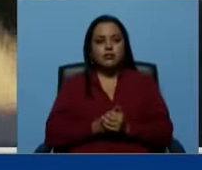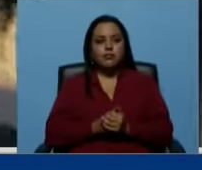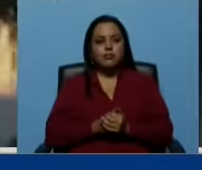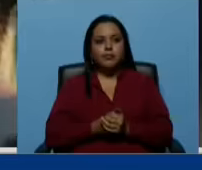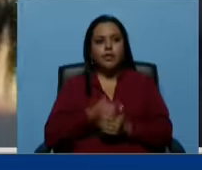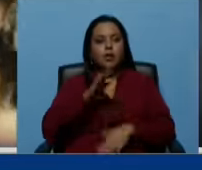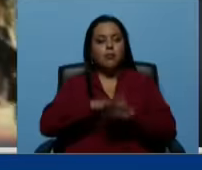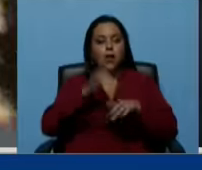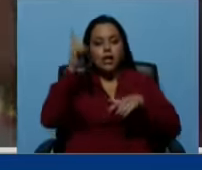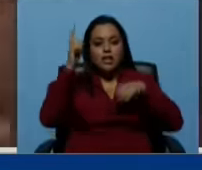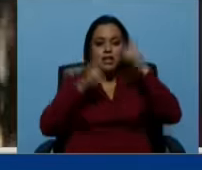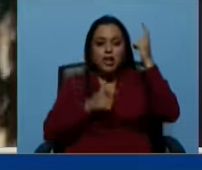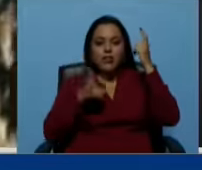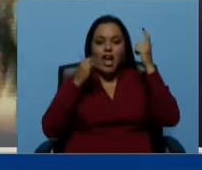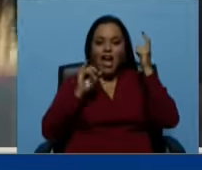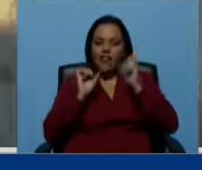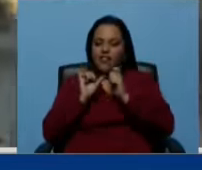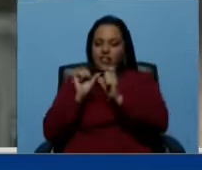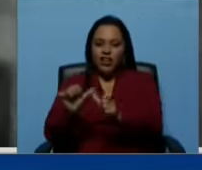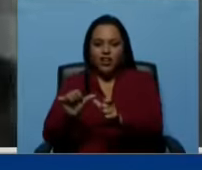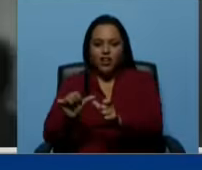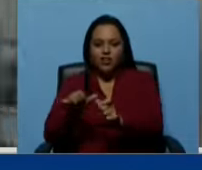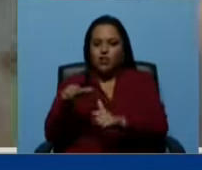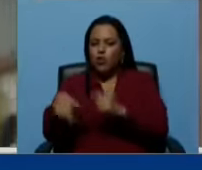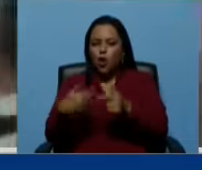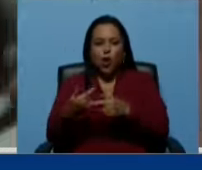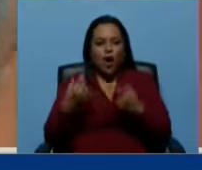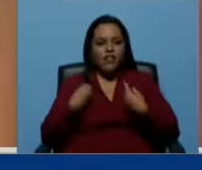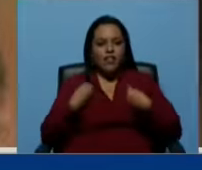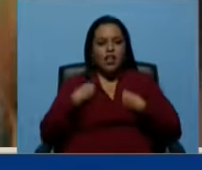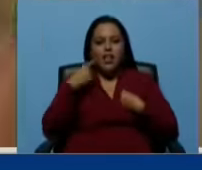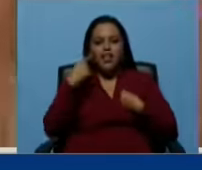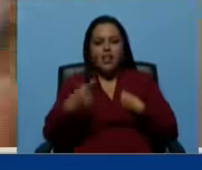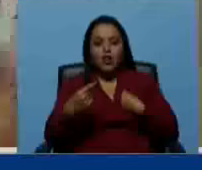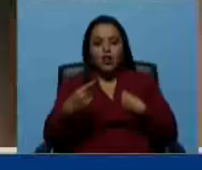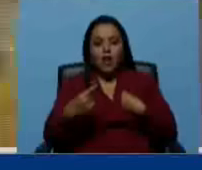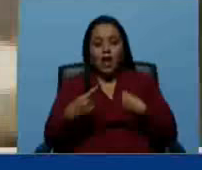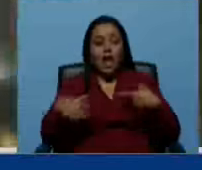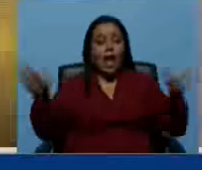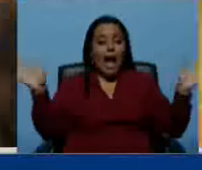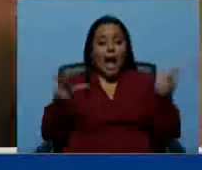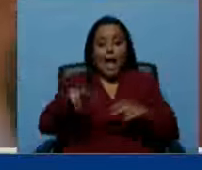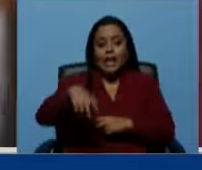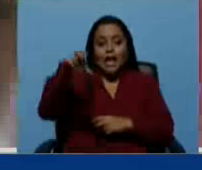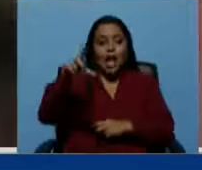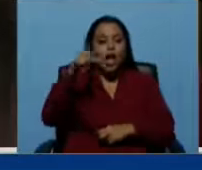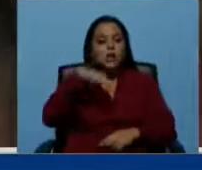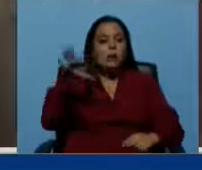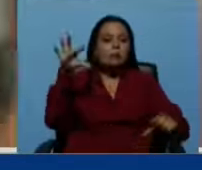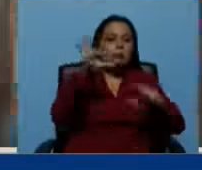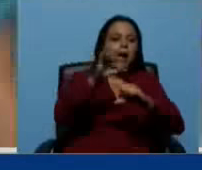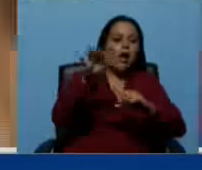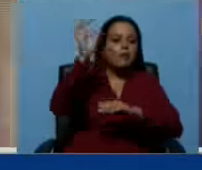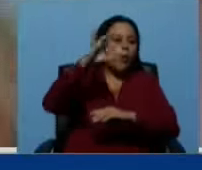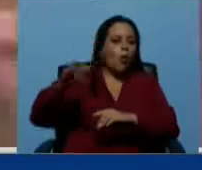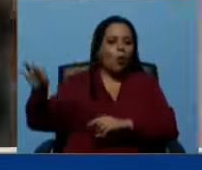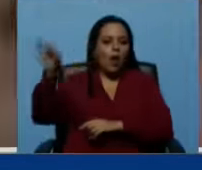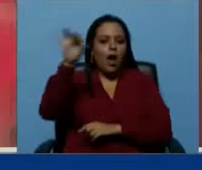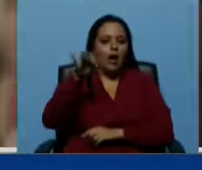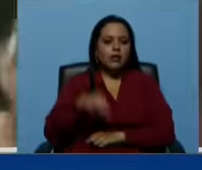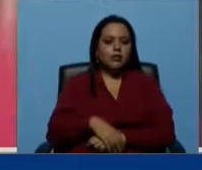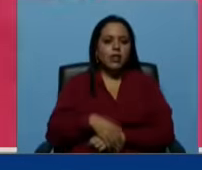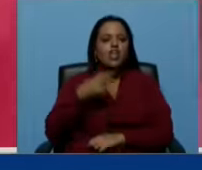Porque Chávez la marcó para toda la vida cuando le dijo, ¡águila no caza mosca, señora! Y